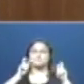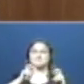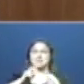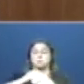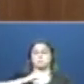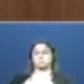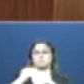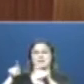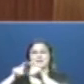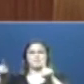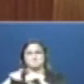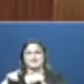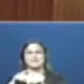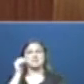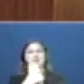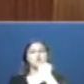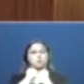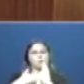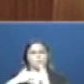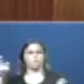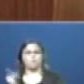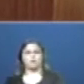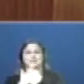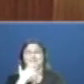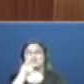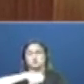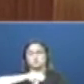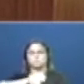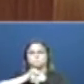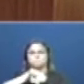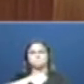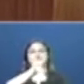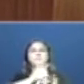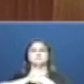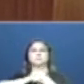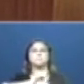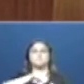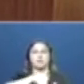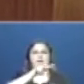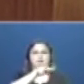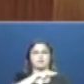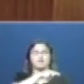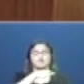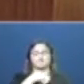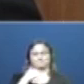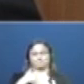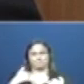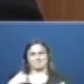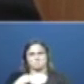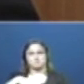transmisión de empresas de nuestras más recientes decisiones tributarias en esta línea nos proponemos